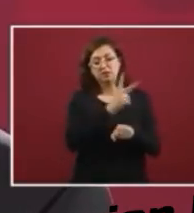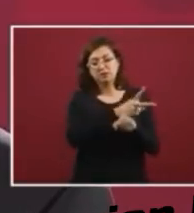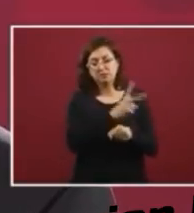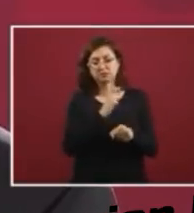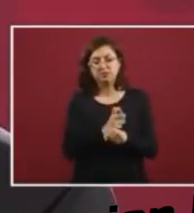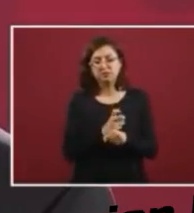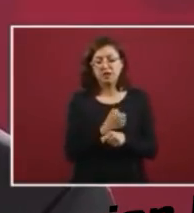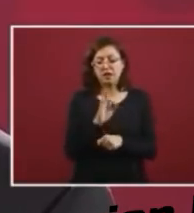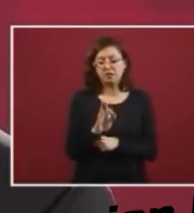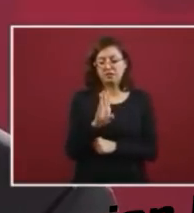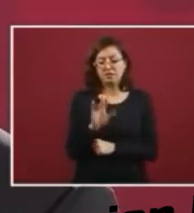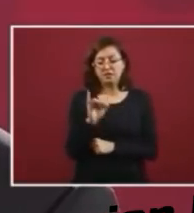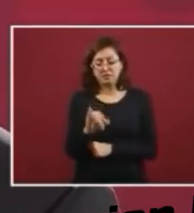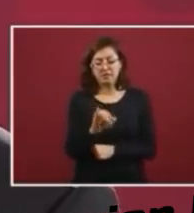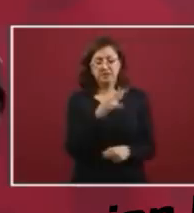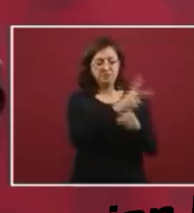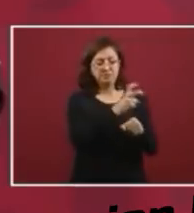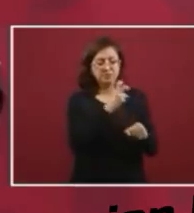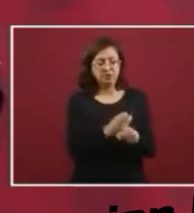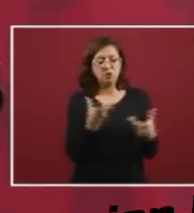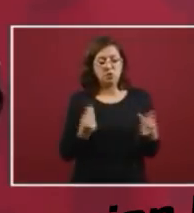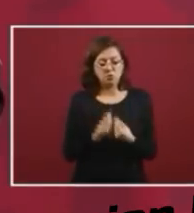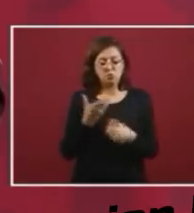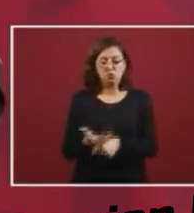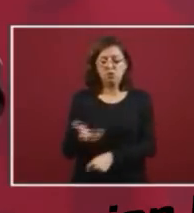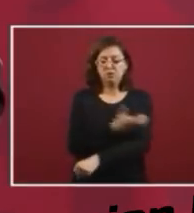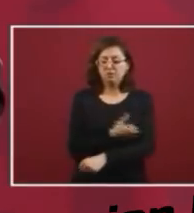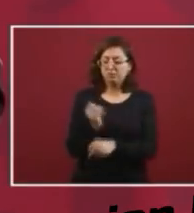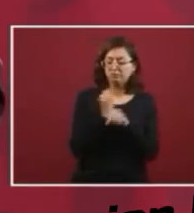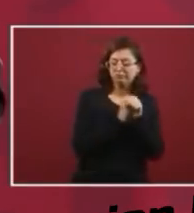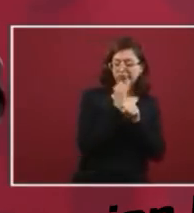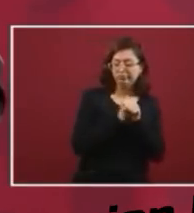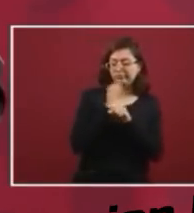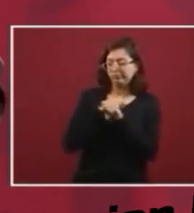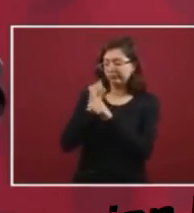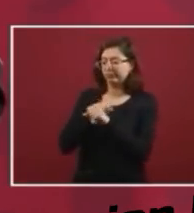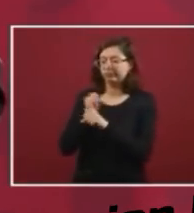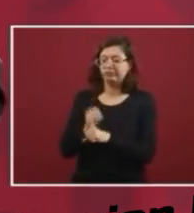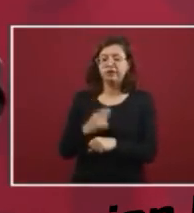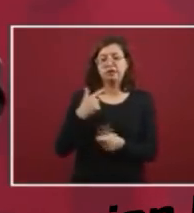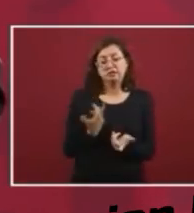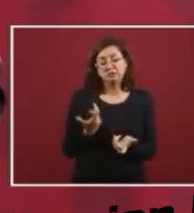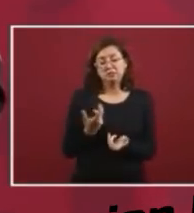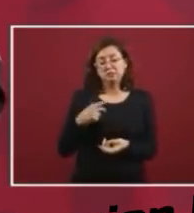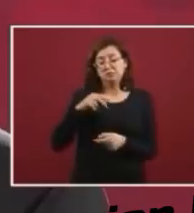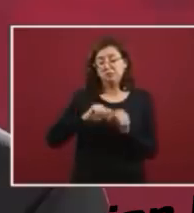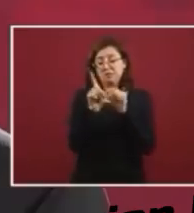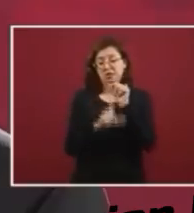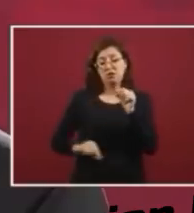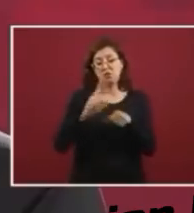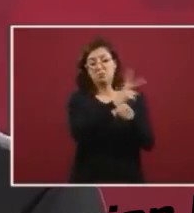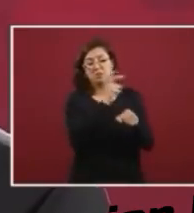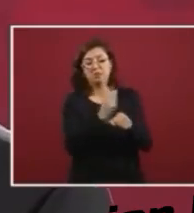invitando al FBI a acompañar las investigaciones. Es una iniciativa que México tomó. ¿Por qué tomamos